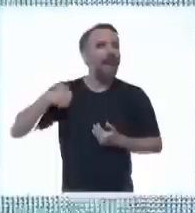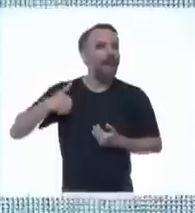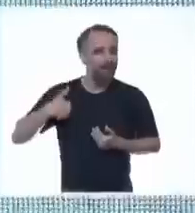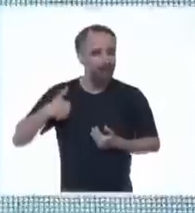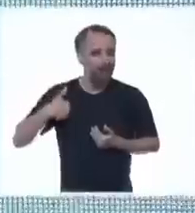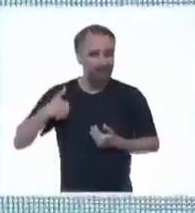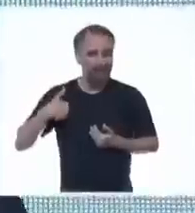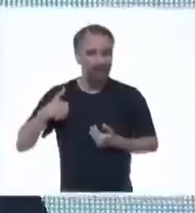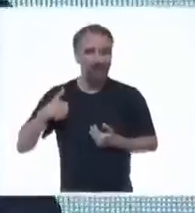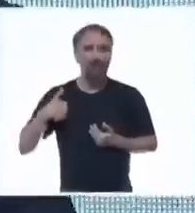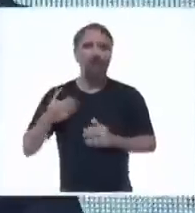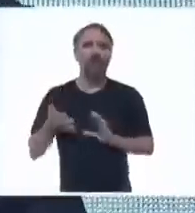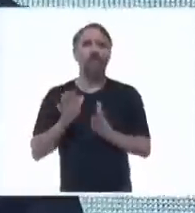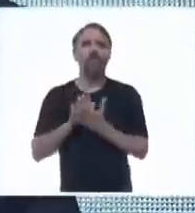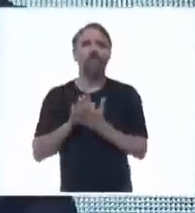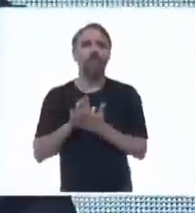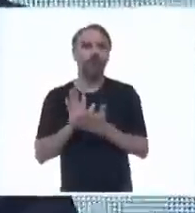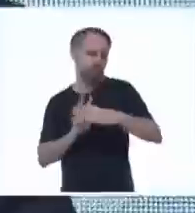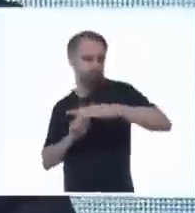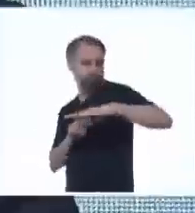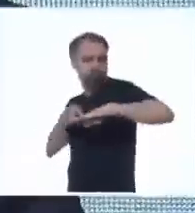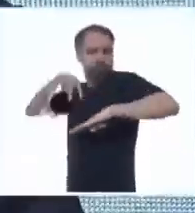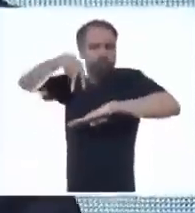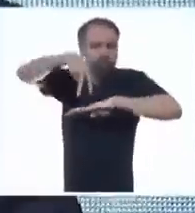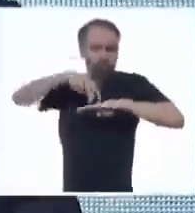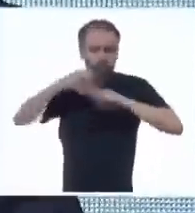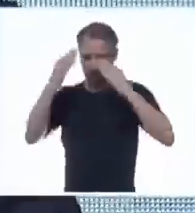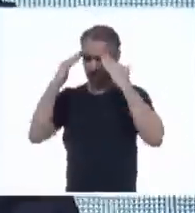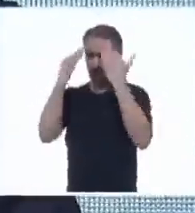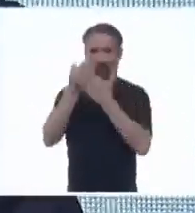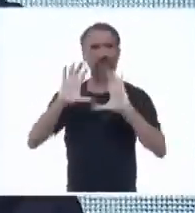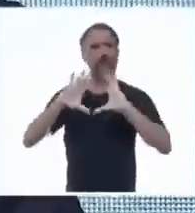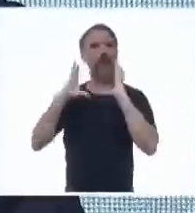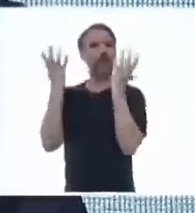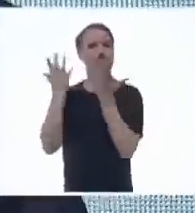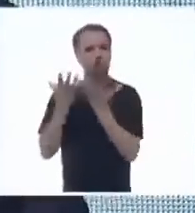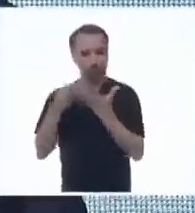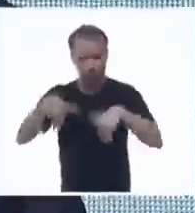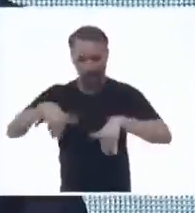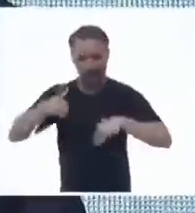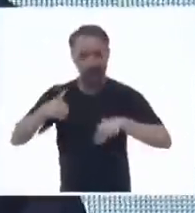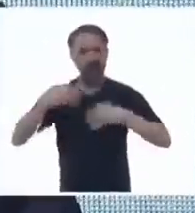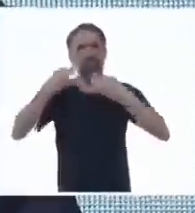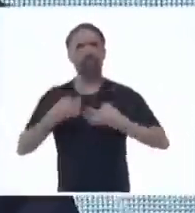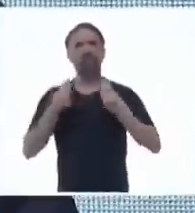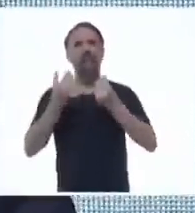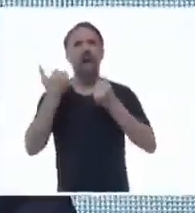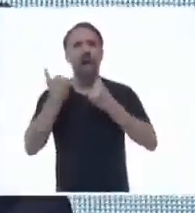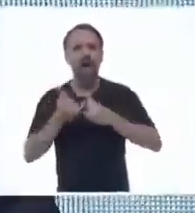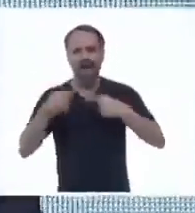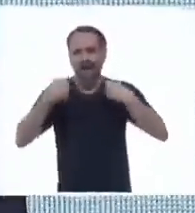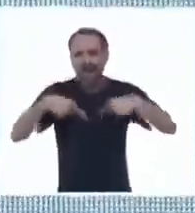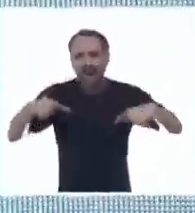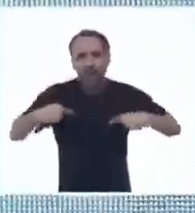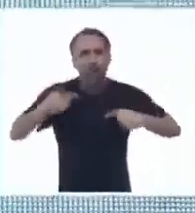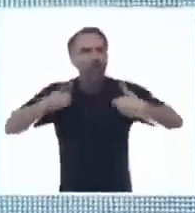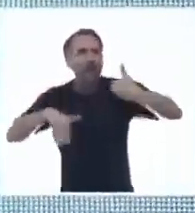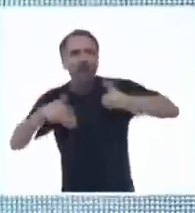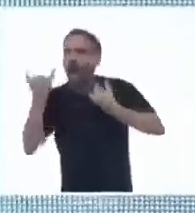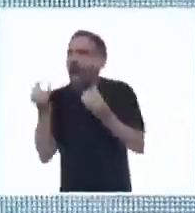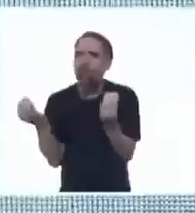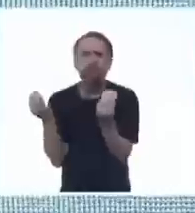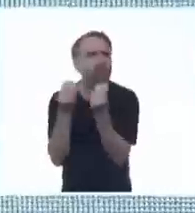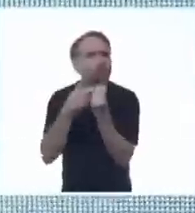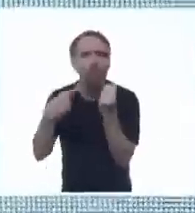que se para frente al mundo a hacer valer sus recursos naturales con valor